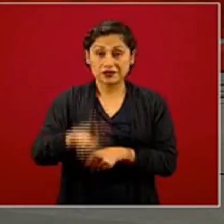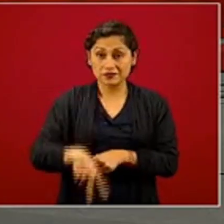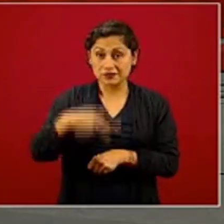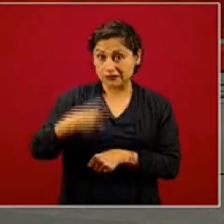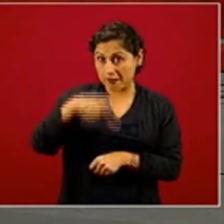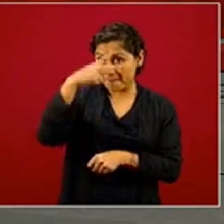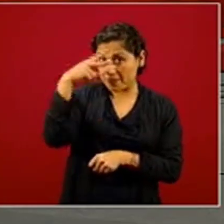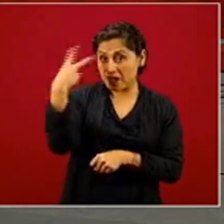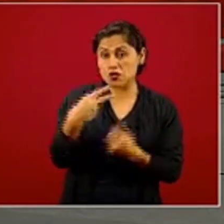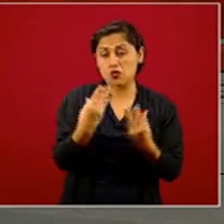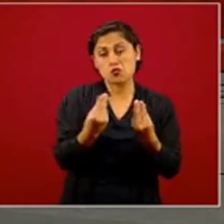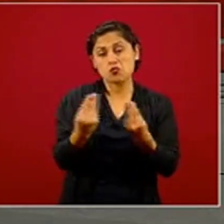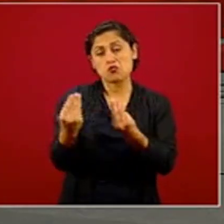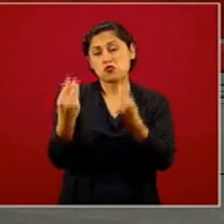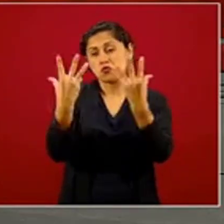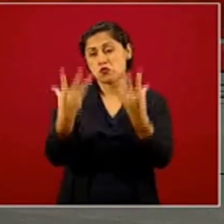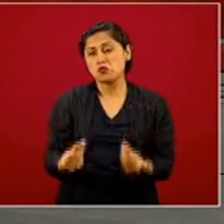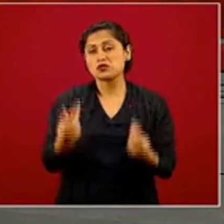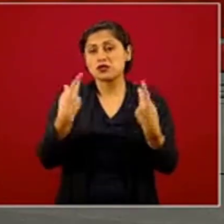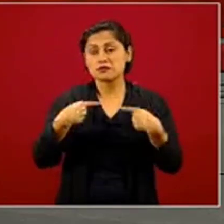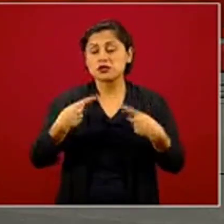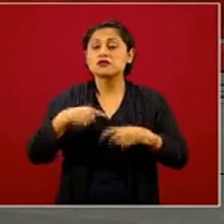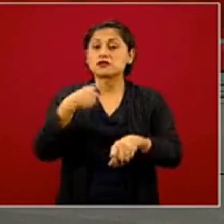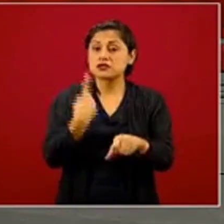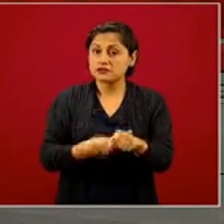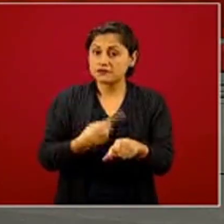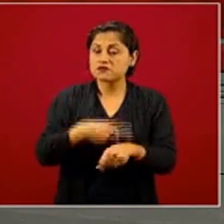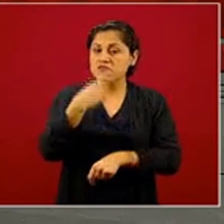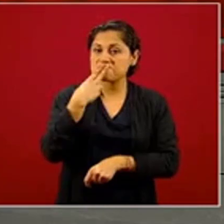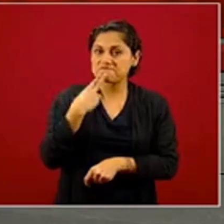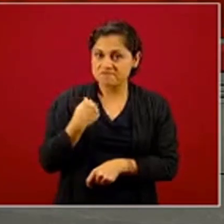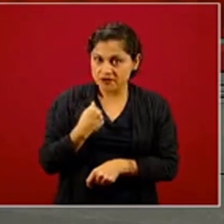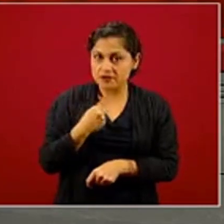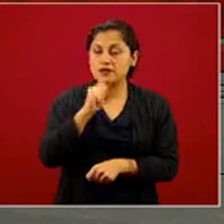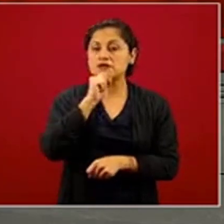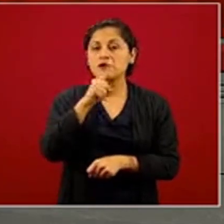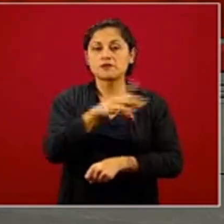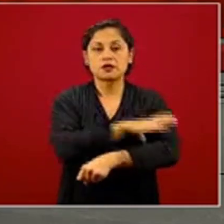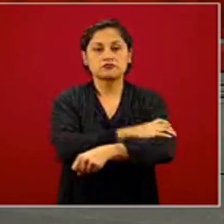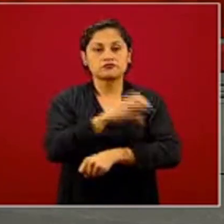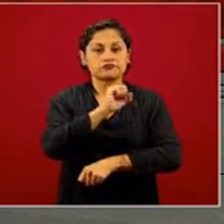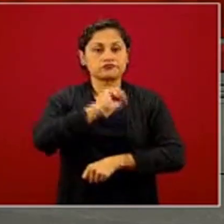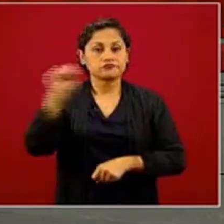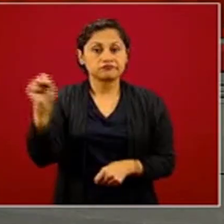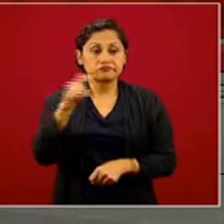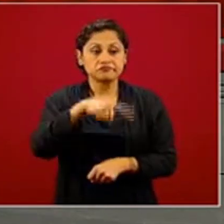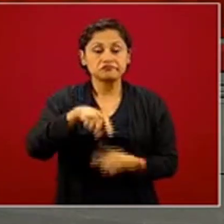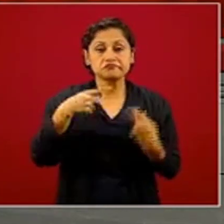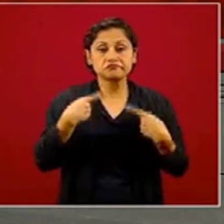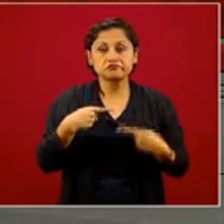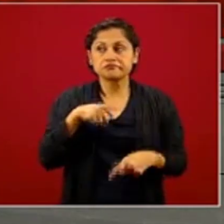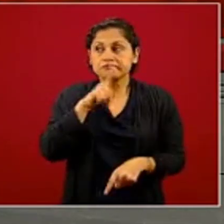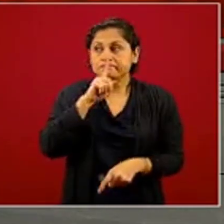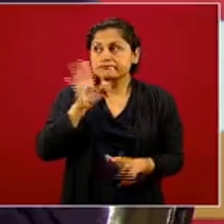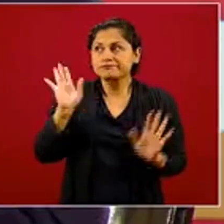de enfermedades, en particular diabetes y también hipertensión, no saben que lo padecen,